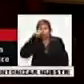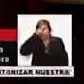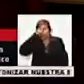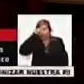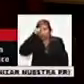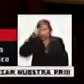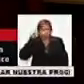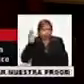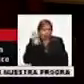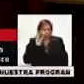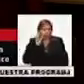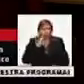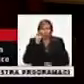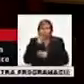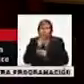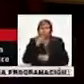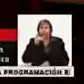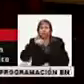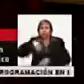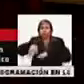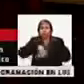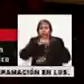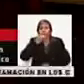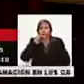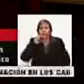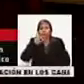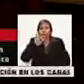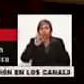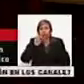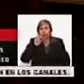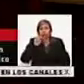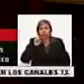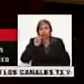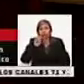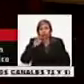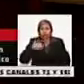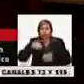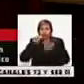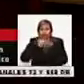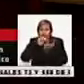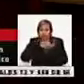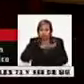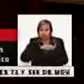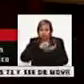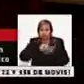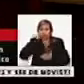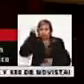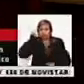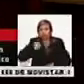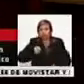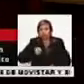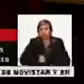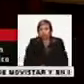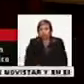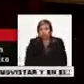nos despedía de Alfonso Ugarte para ir a empadronar a los campesinos del sur.